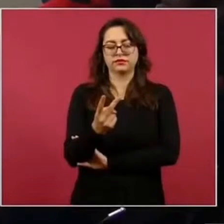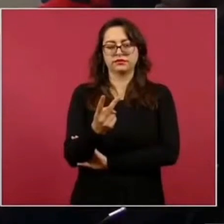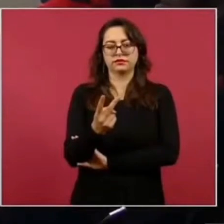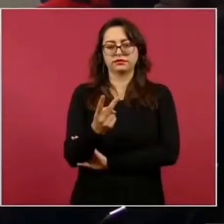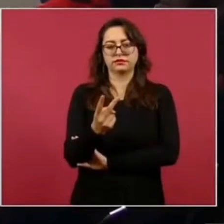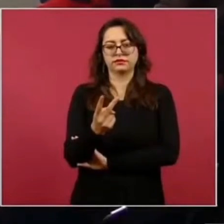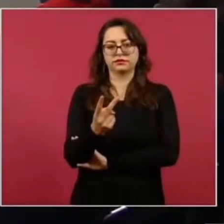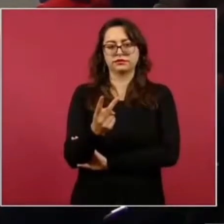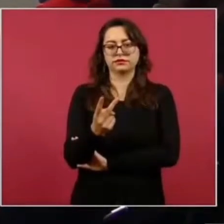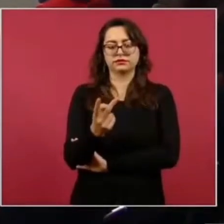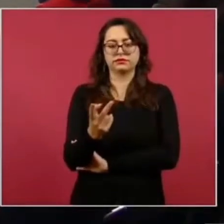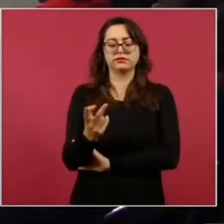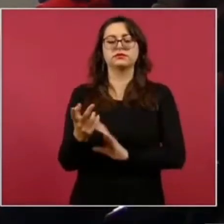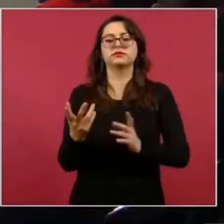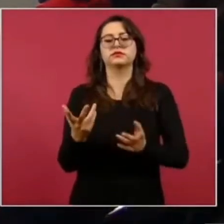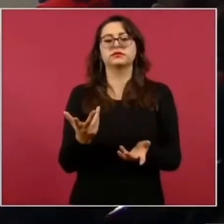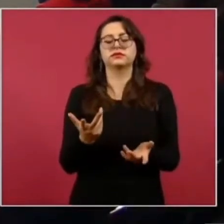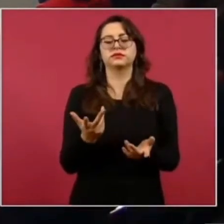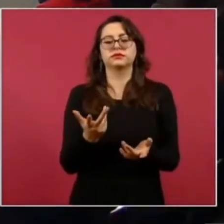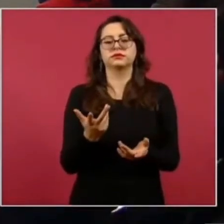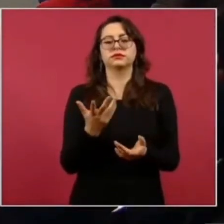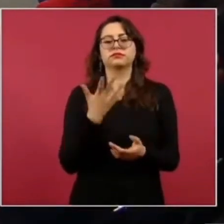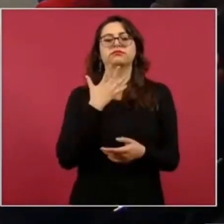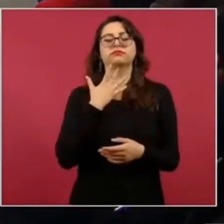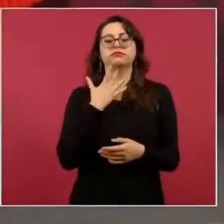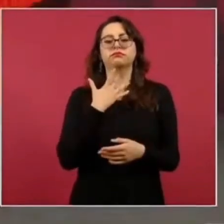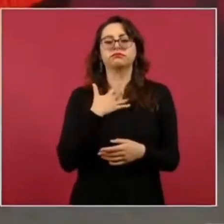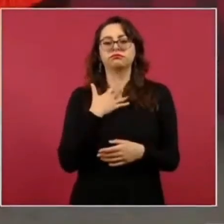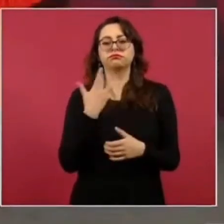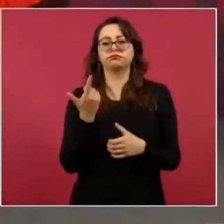petrolíferos en gasolinas.